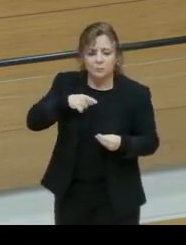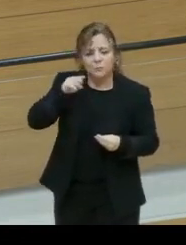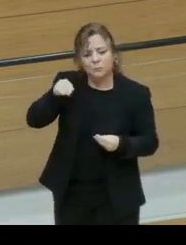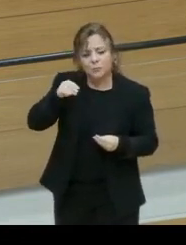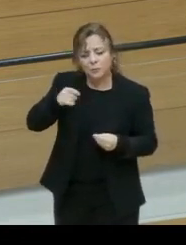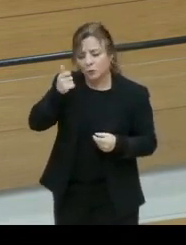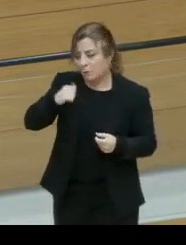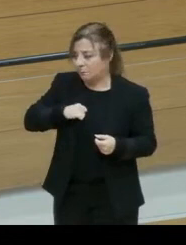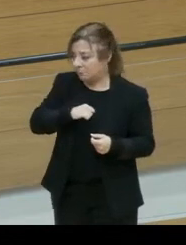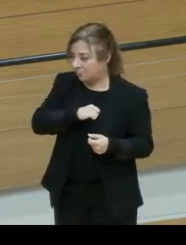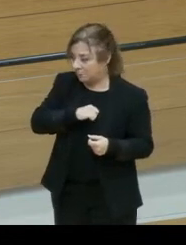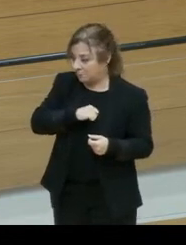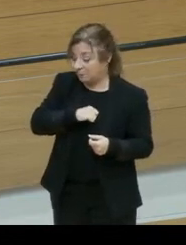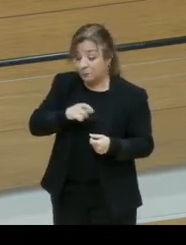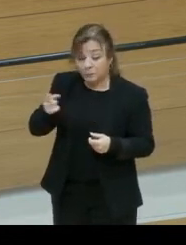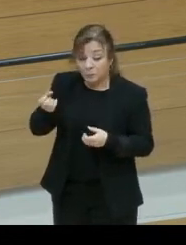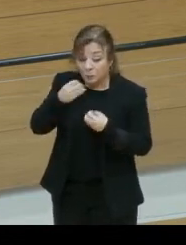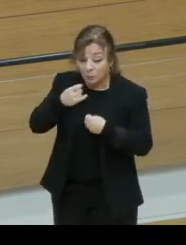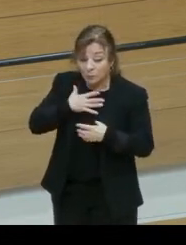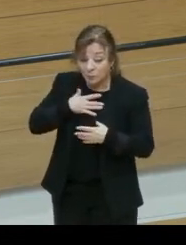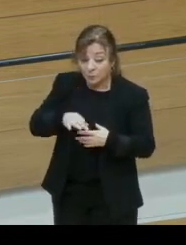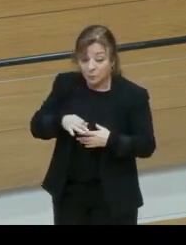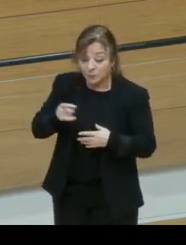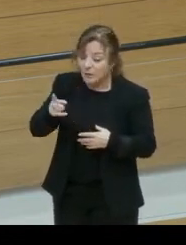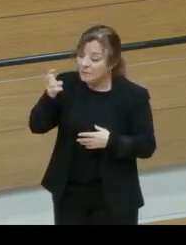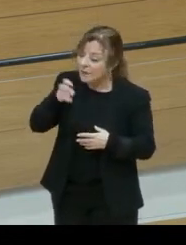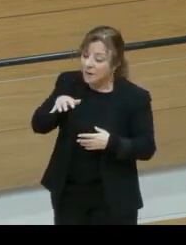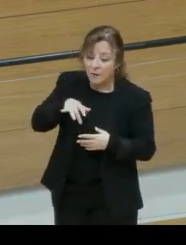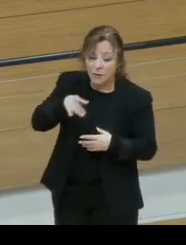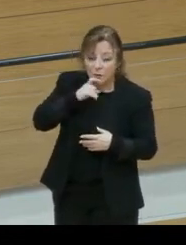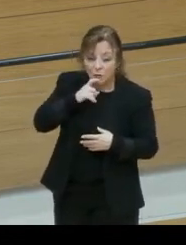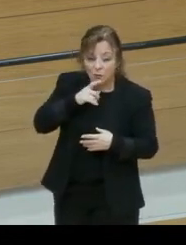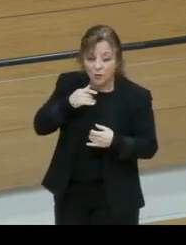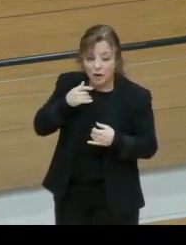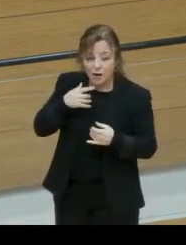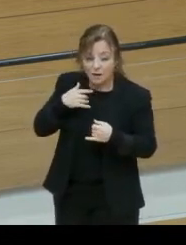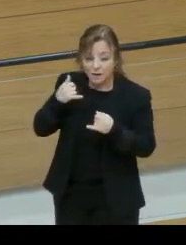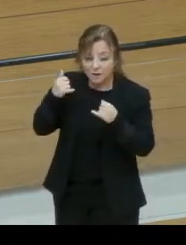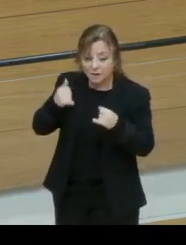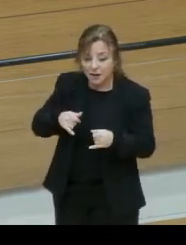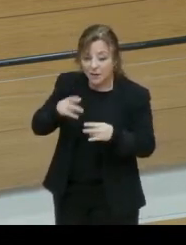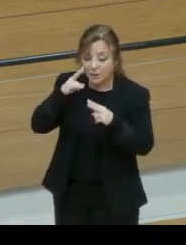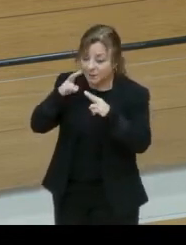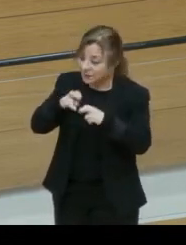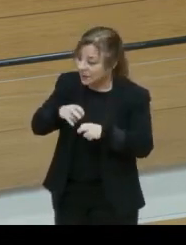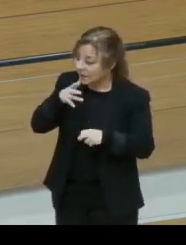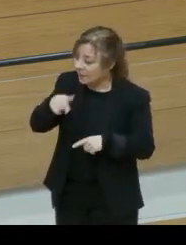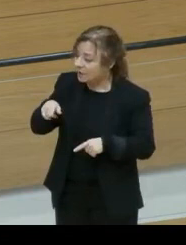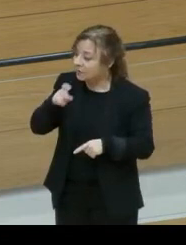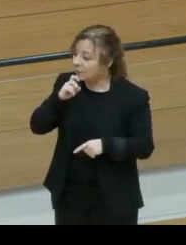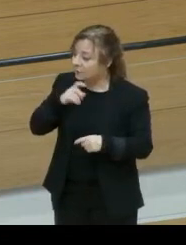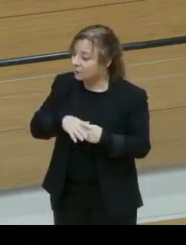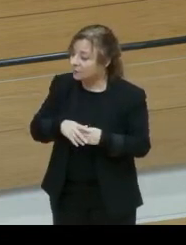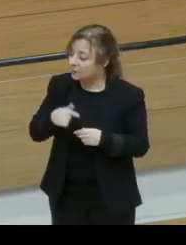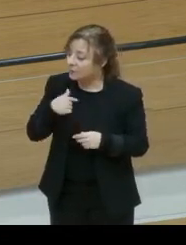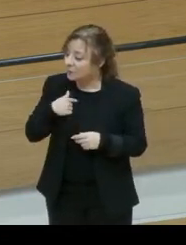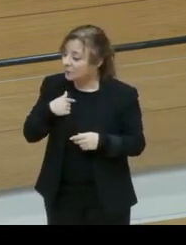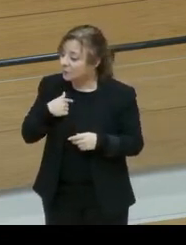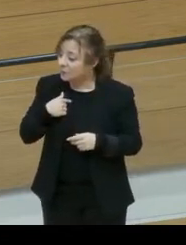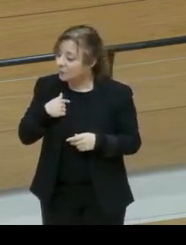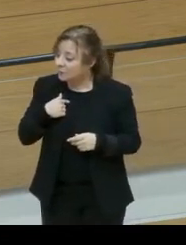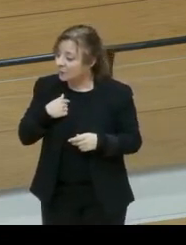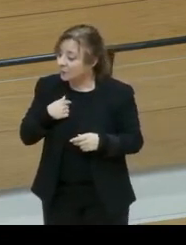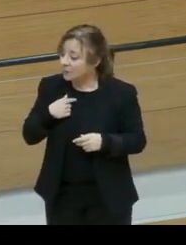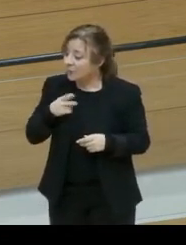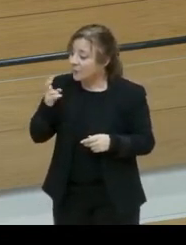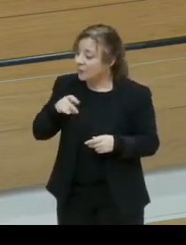más personal. ¿Nos puedes contar de dónde vienes y cómo has llegado a investigar lo que estás investigando? Bueno, yo vengo cerca de